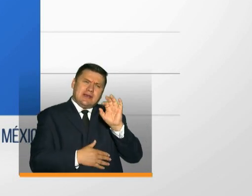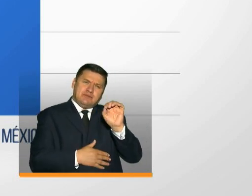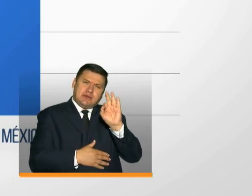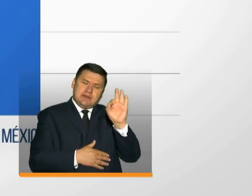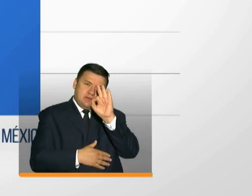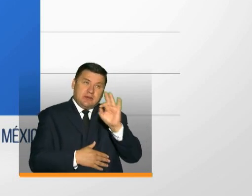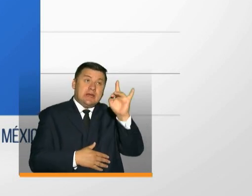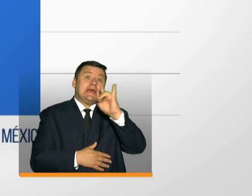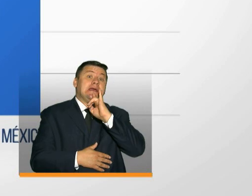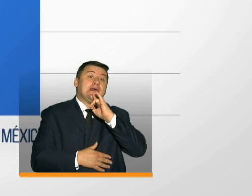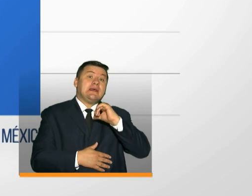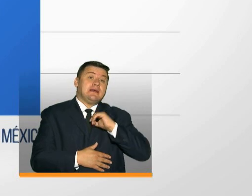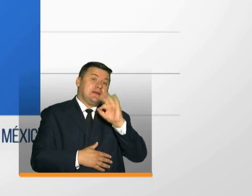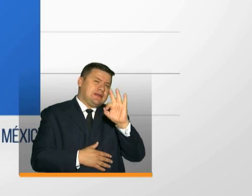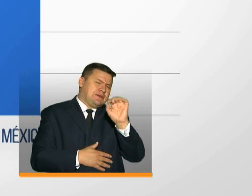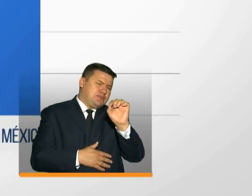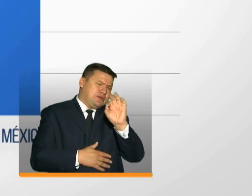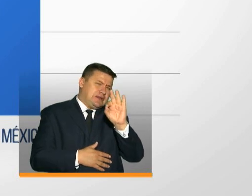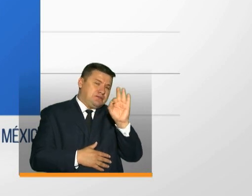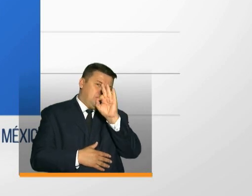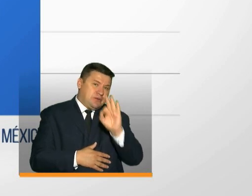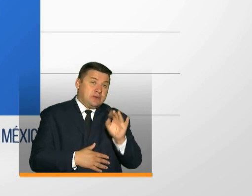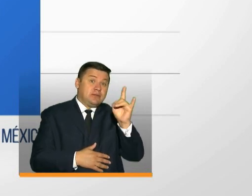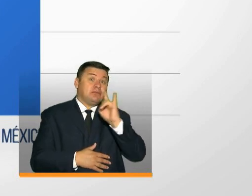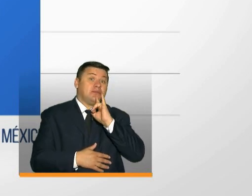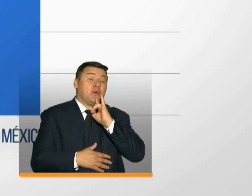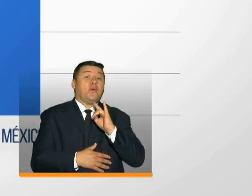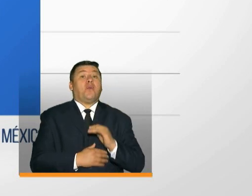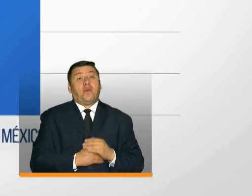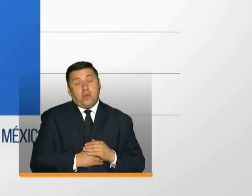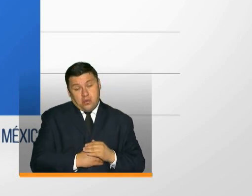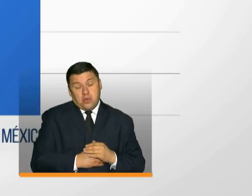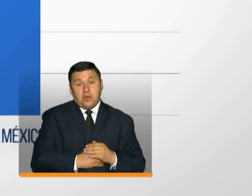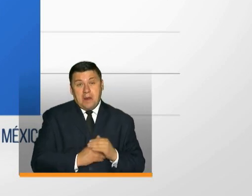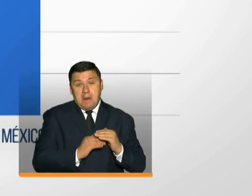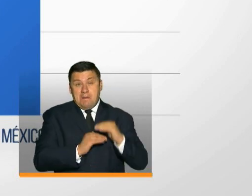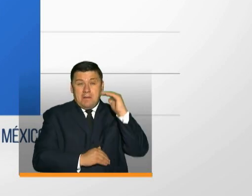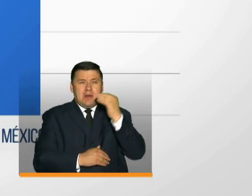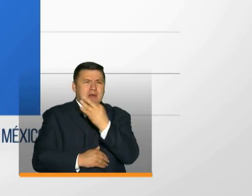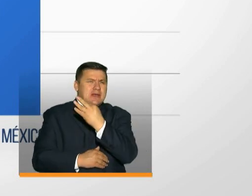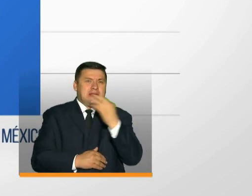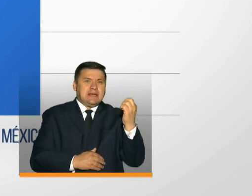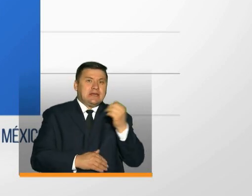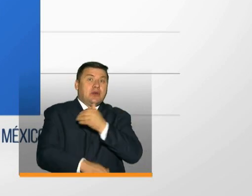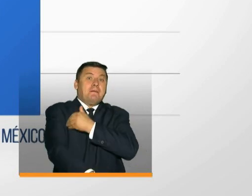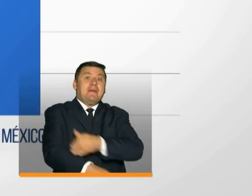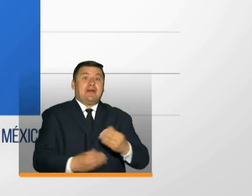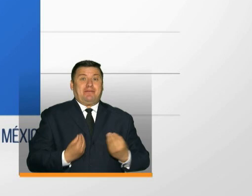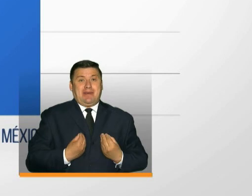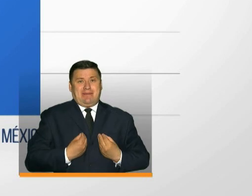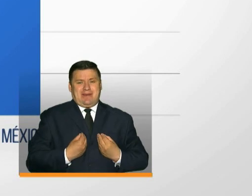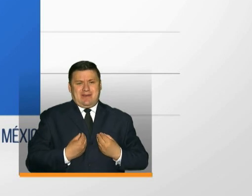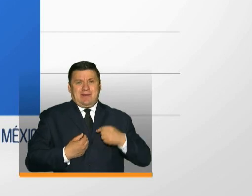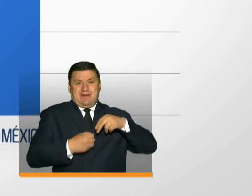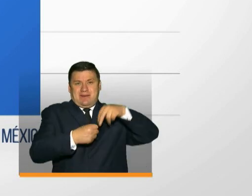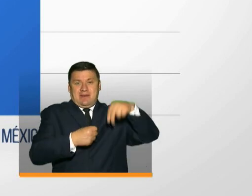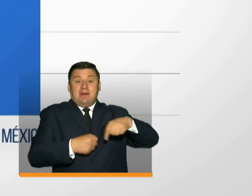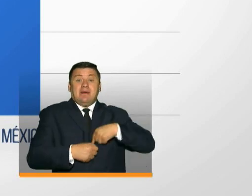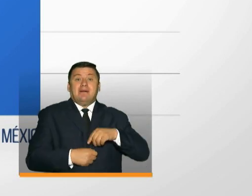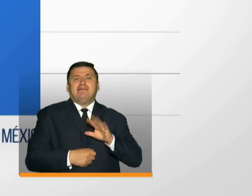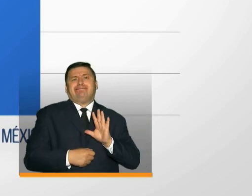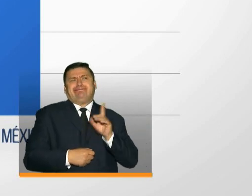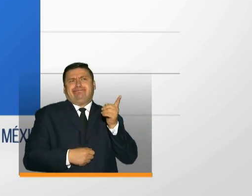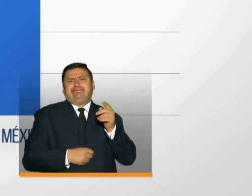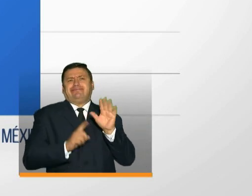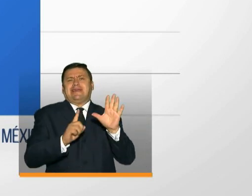3.3%, Estados Unidos está en 3.3%, Estados Unidos tiene más de 300 millones de habitantes, nosotros tenemos 50, y son 6 veces